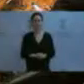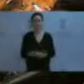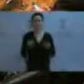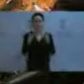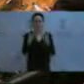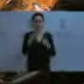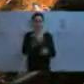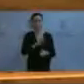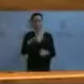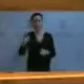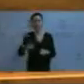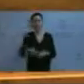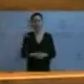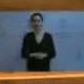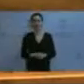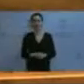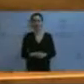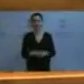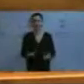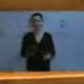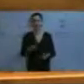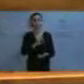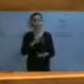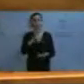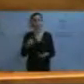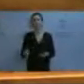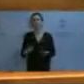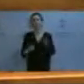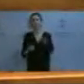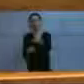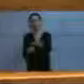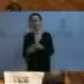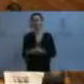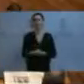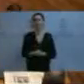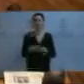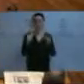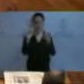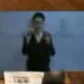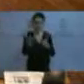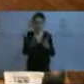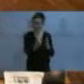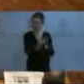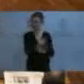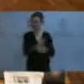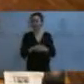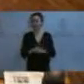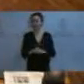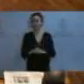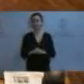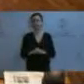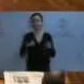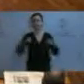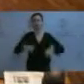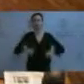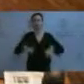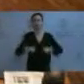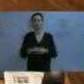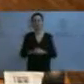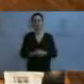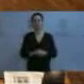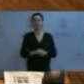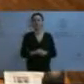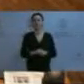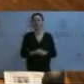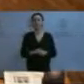Gracias, señor presidente. Señora Fernández, tiene la palabra. Muchas gracias, señor presidente. Hoy conocíamos, señor